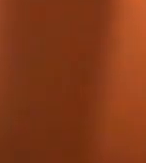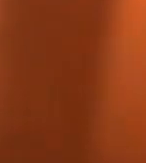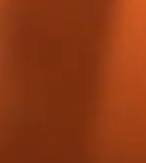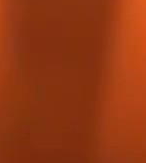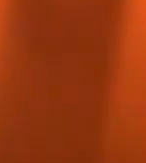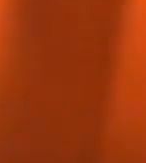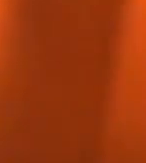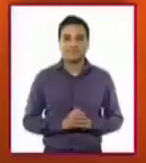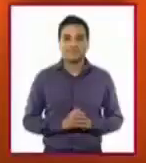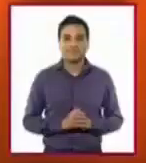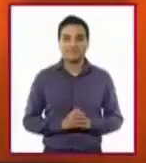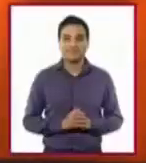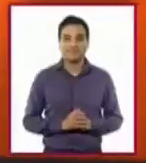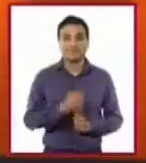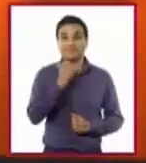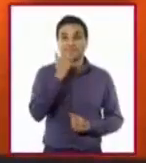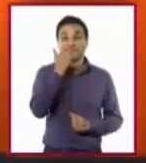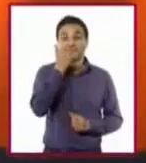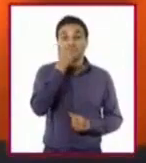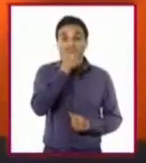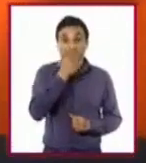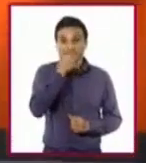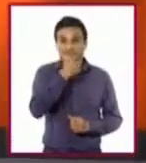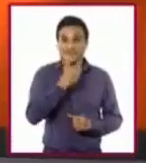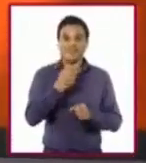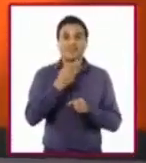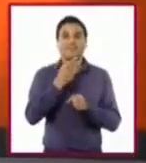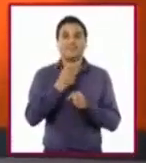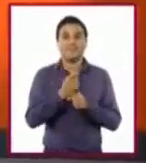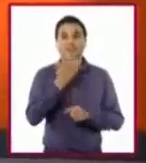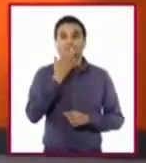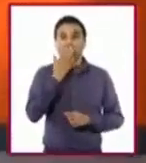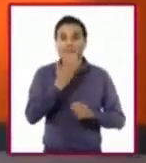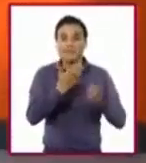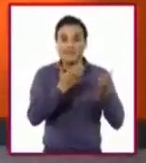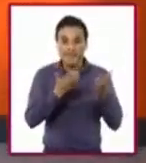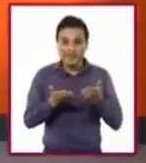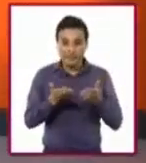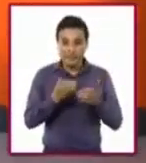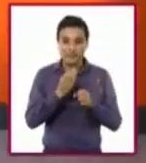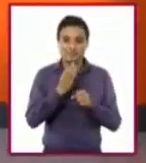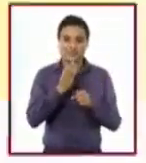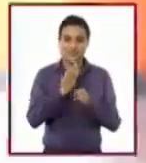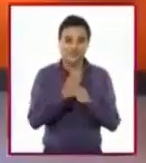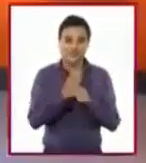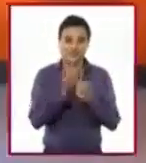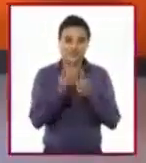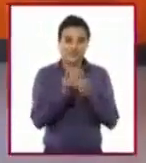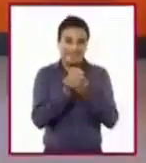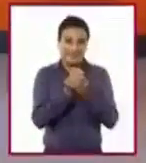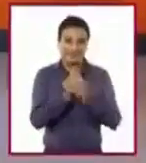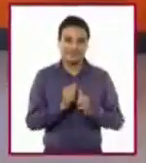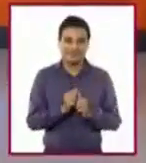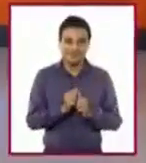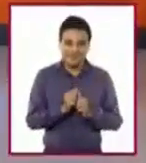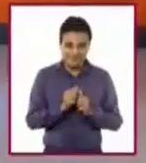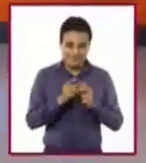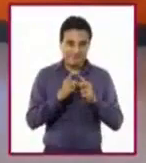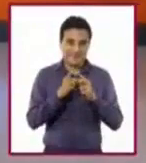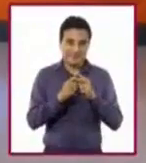alumnas y alumnos de primer grado de secundaria sean bienvenidas y bienvenidos a una sesión más de la asignatura de